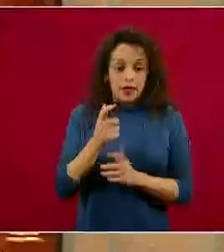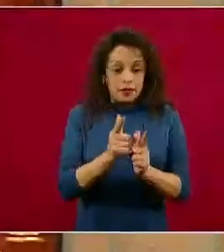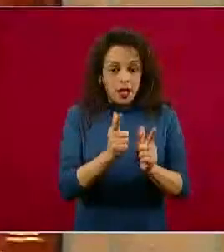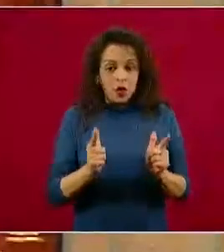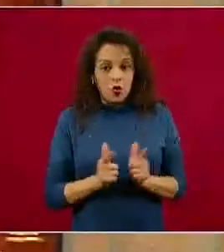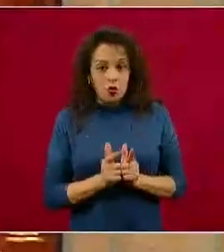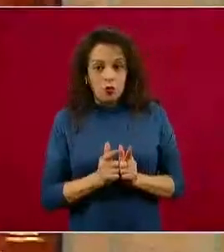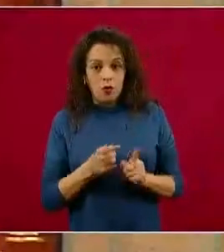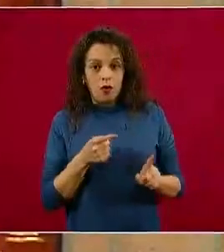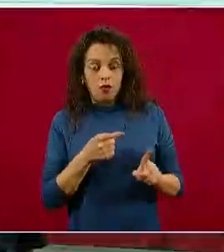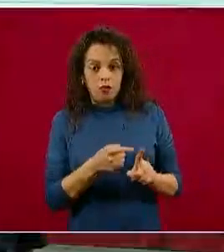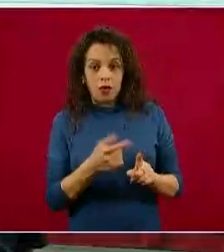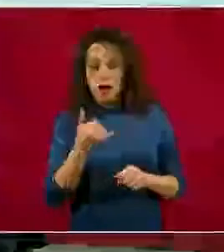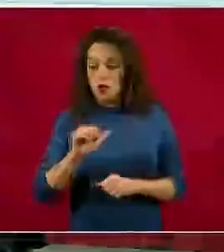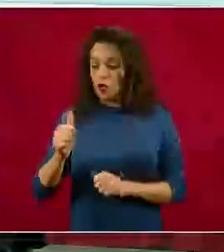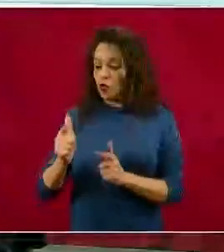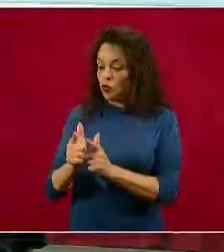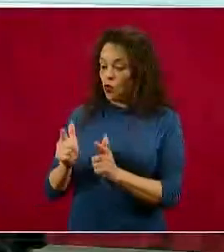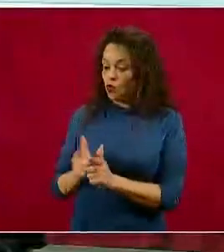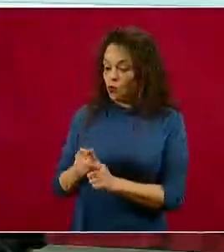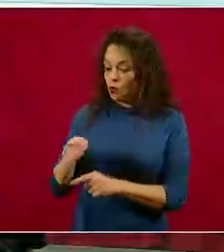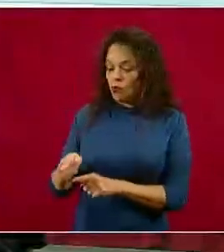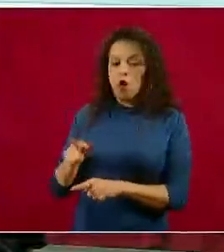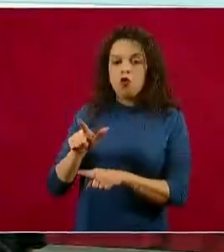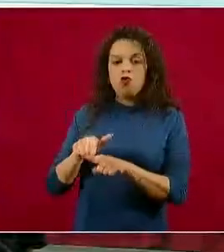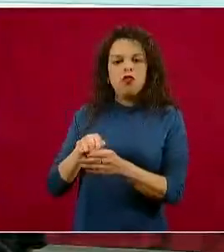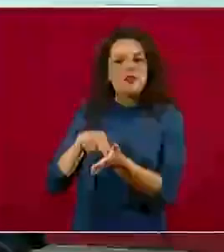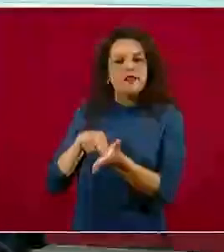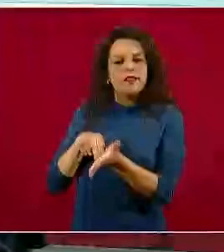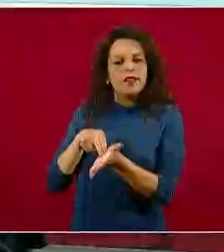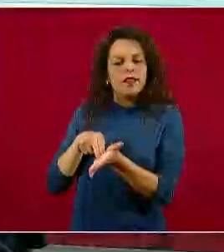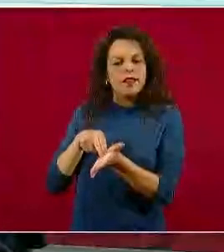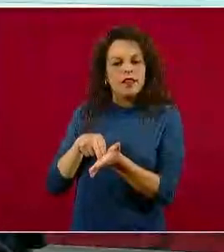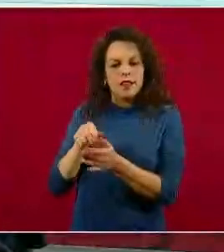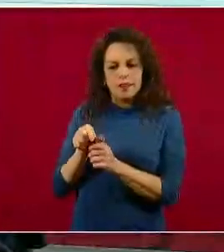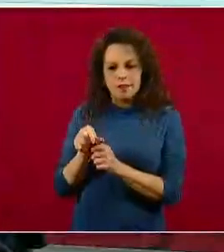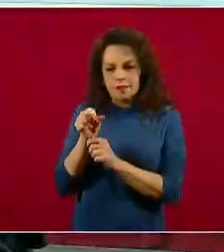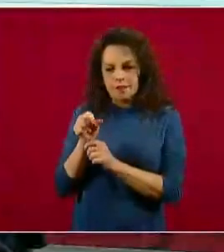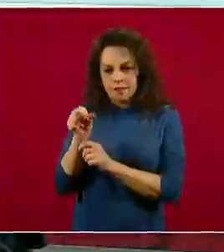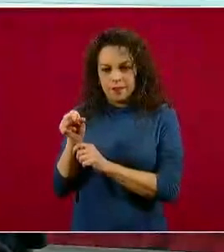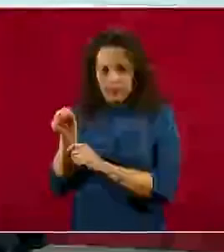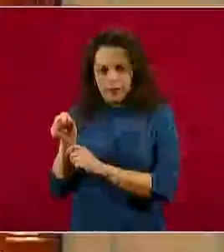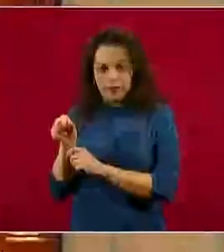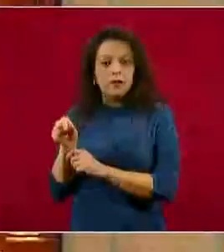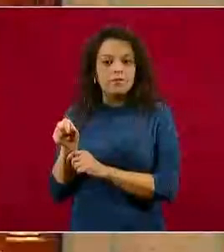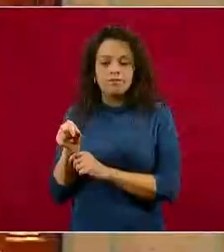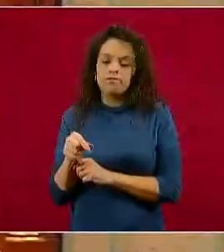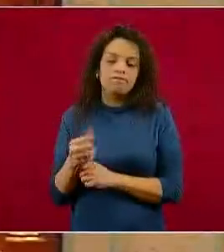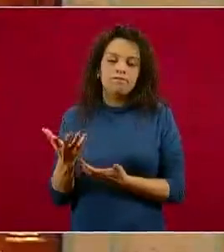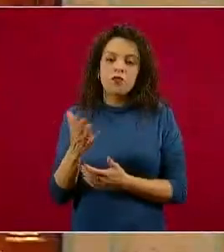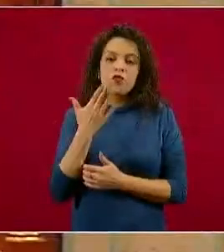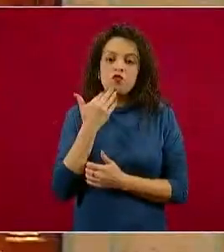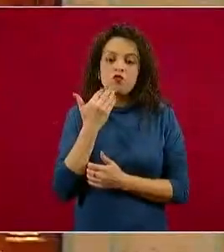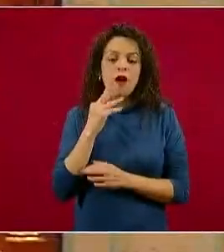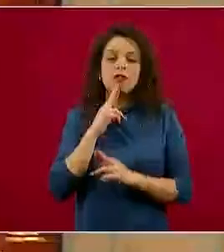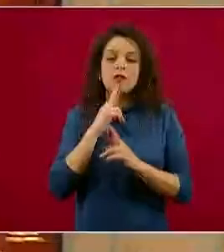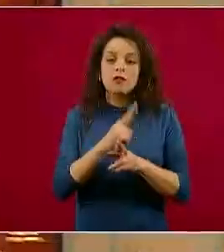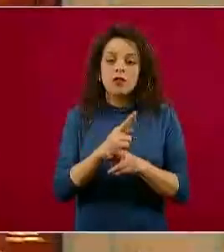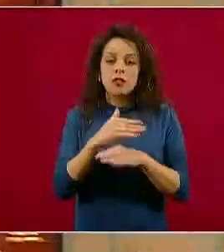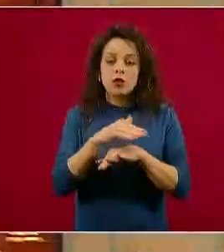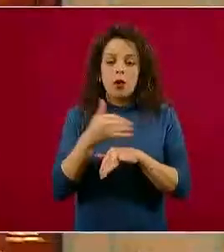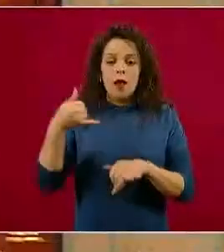el grupo que está representado en negro, que son aquellas que no tienen la posibilidad de un resultado porque